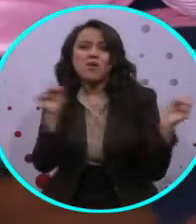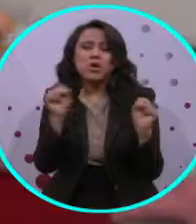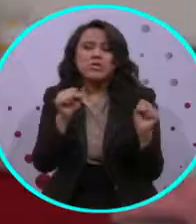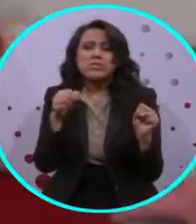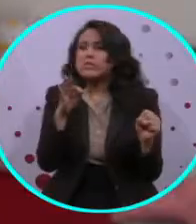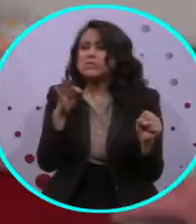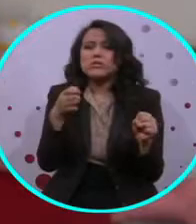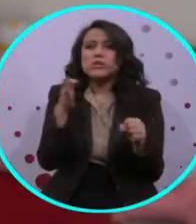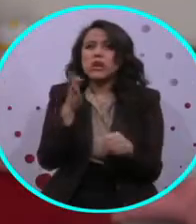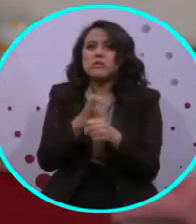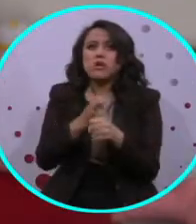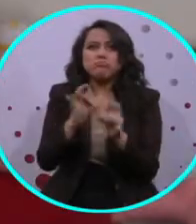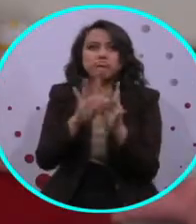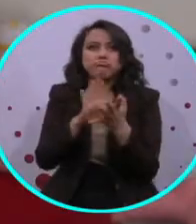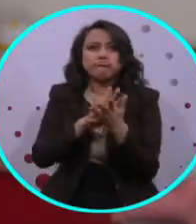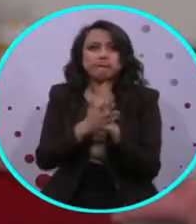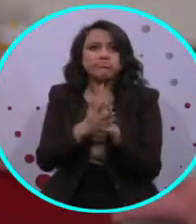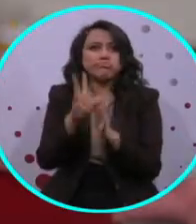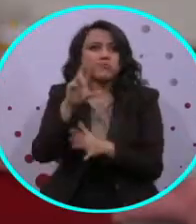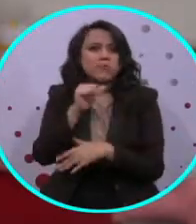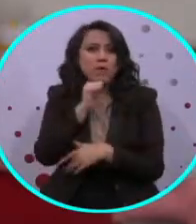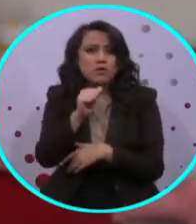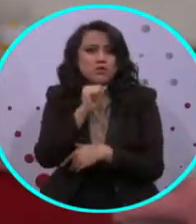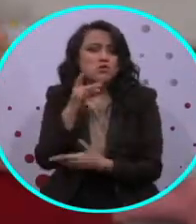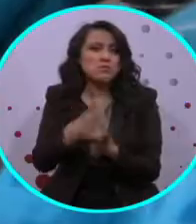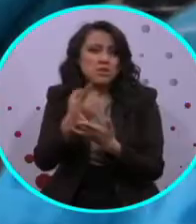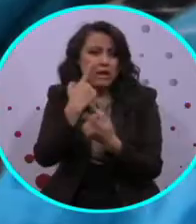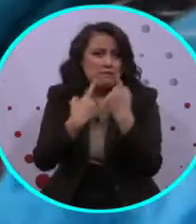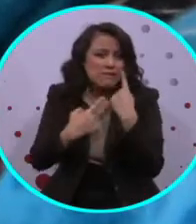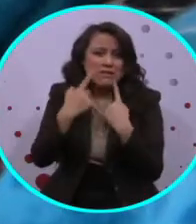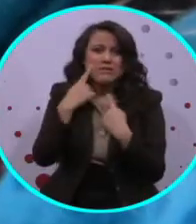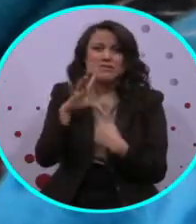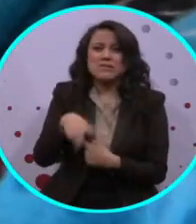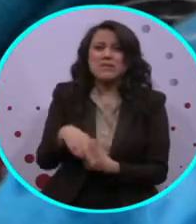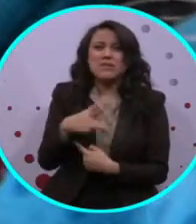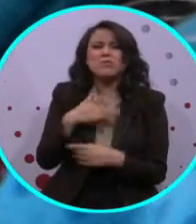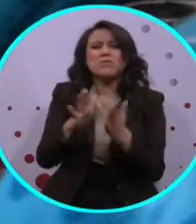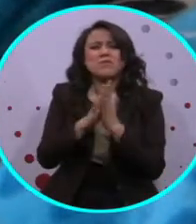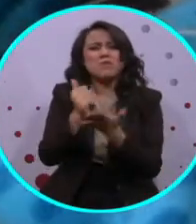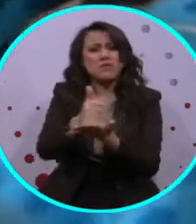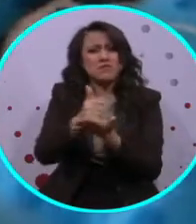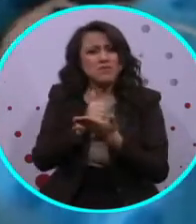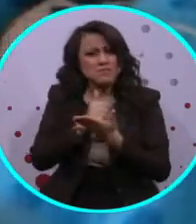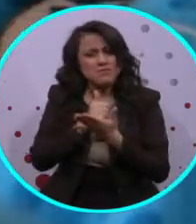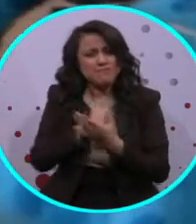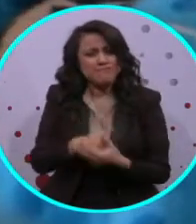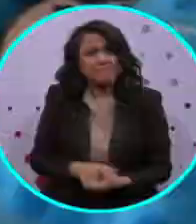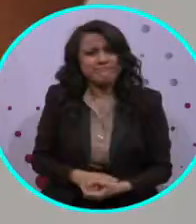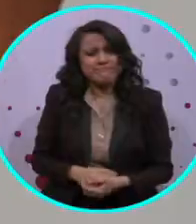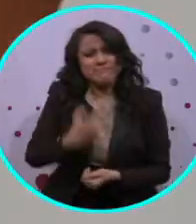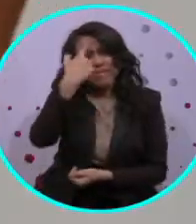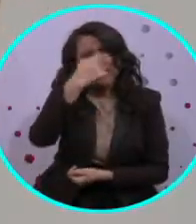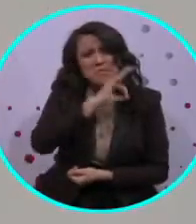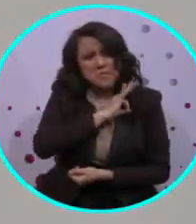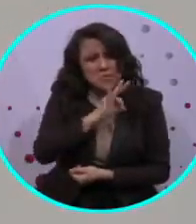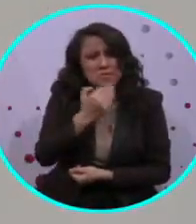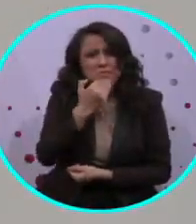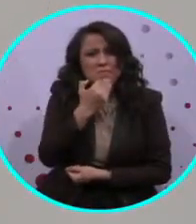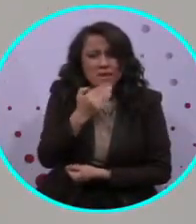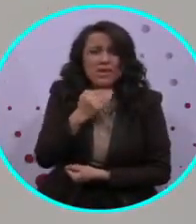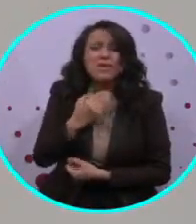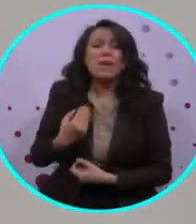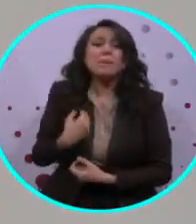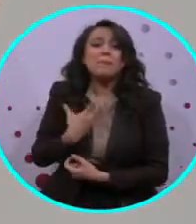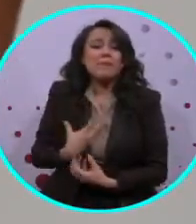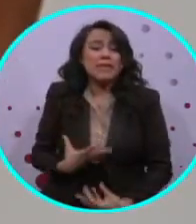no sé nada, más que llorar. Que si me pueden ayudar, por favor, para poder sacar más adelante a mi